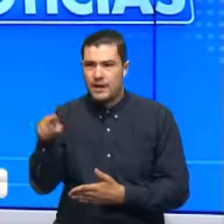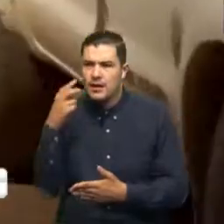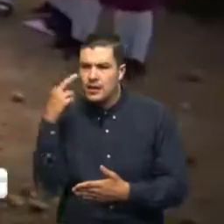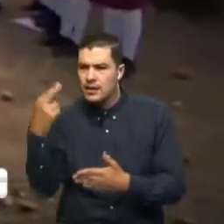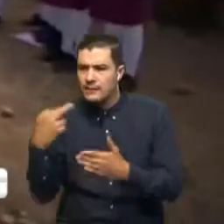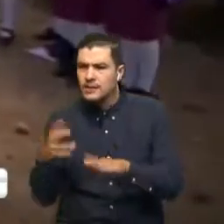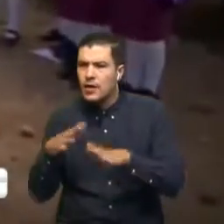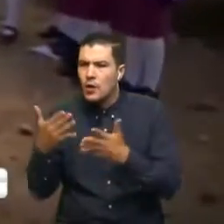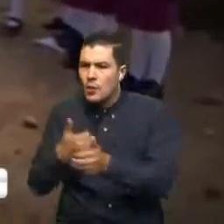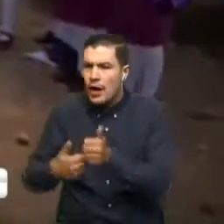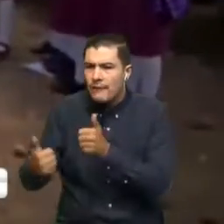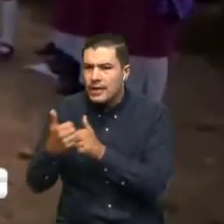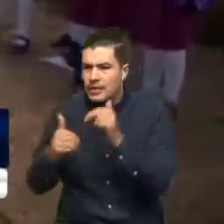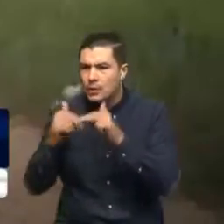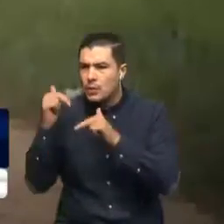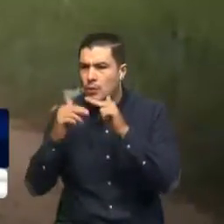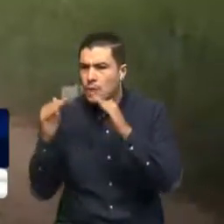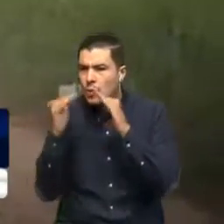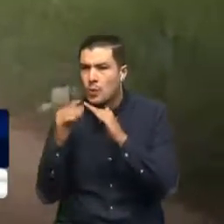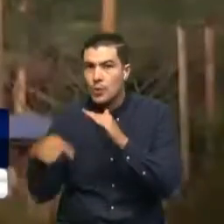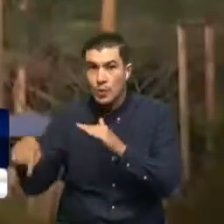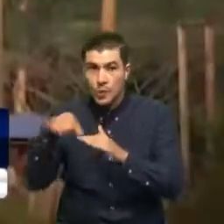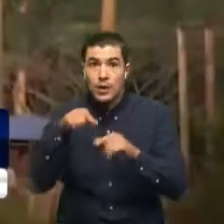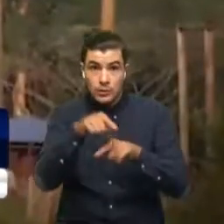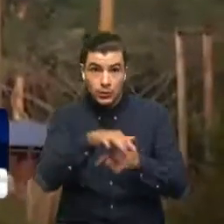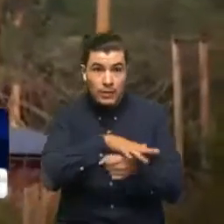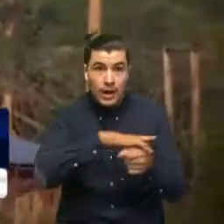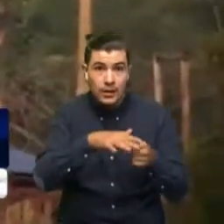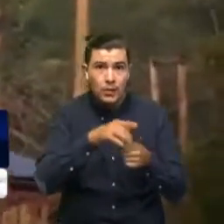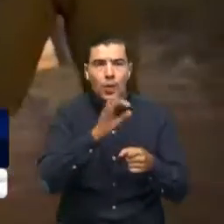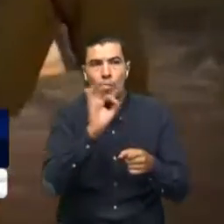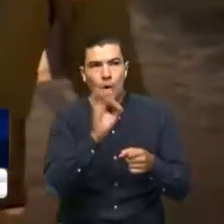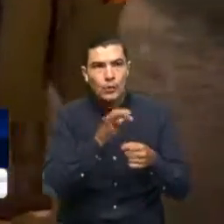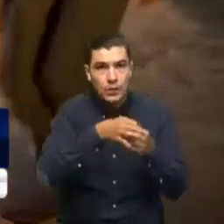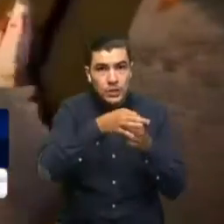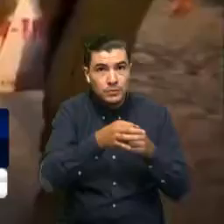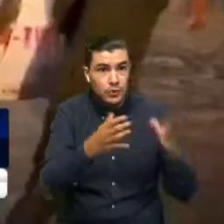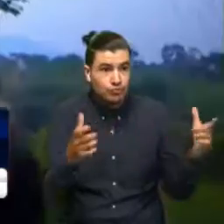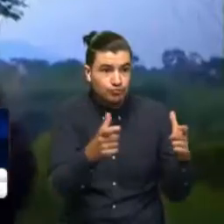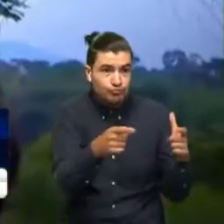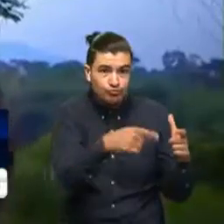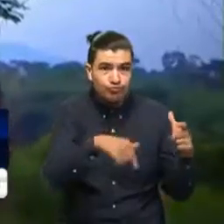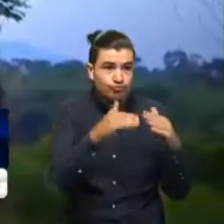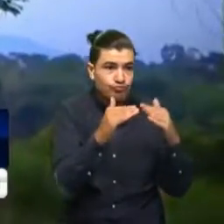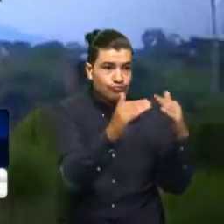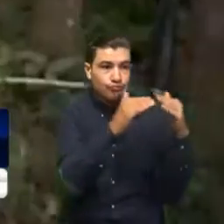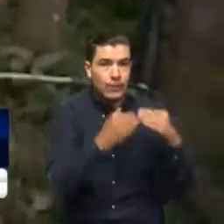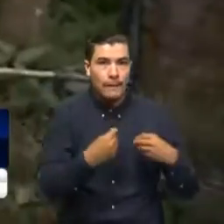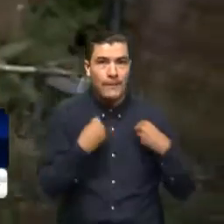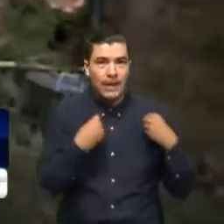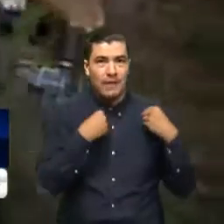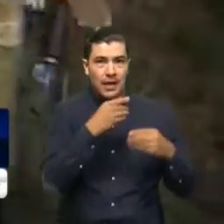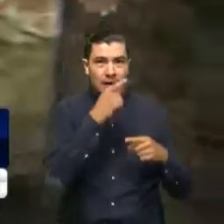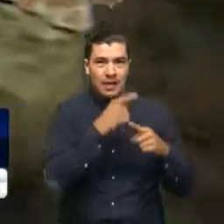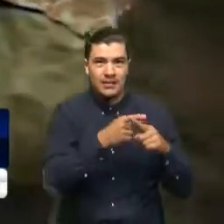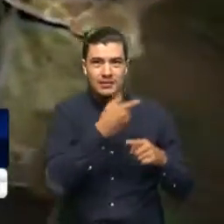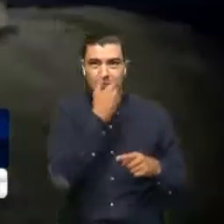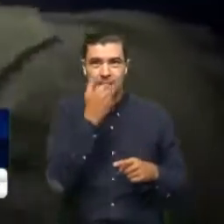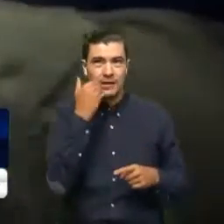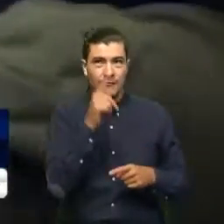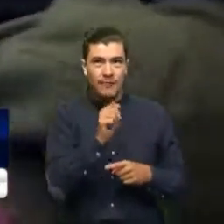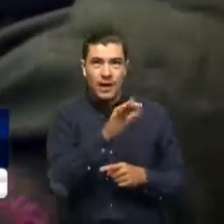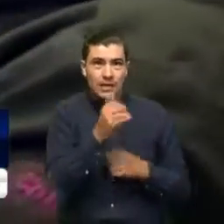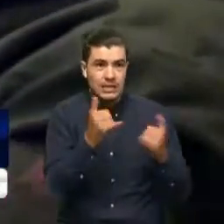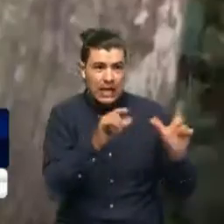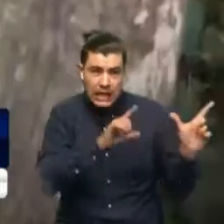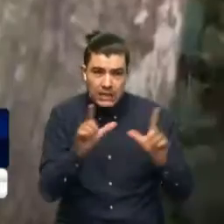los espacios de concentración fueron creados como proceso de transición es decir no está previsto para que los ex combatientes vivan